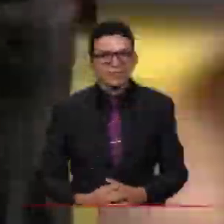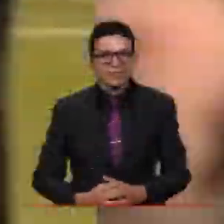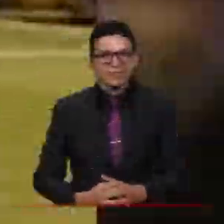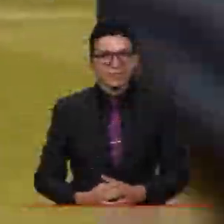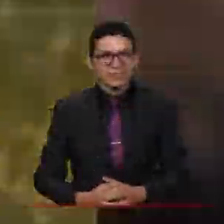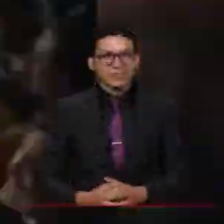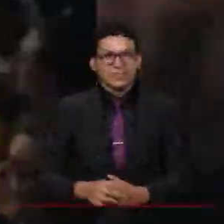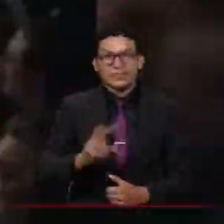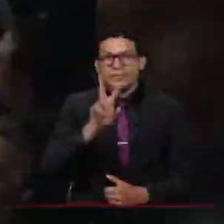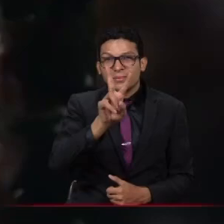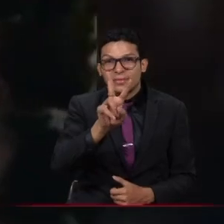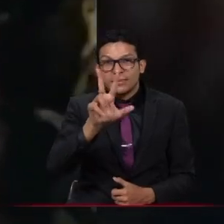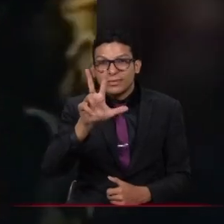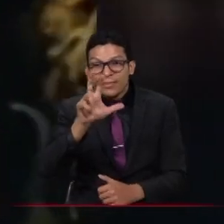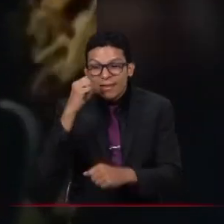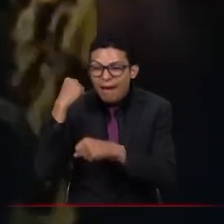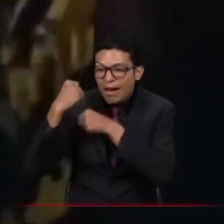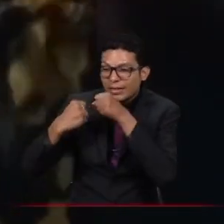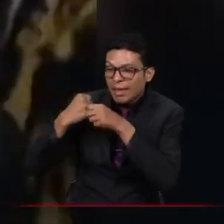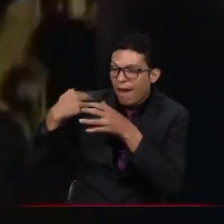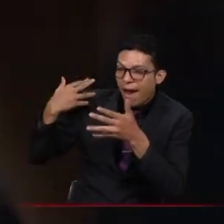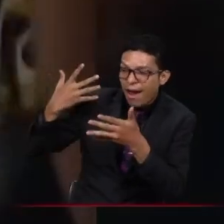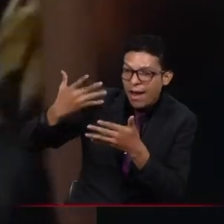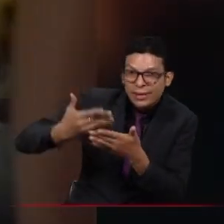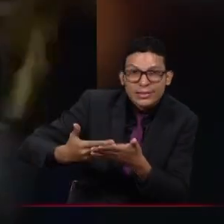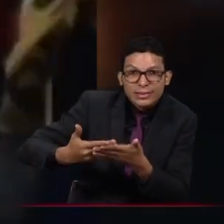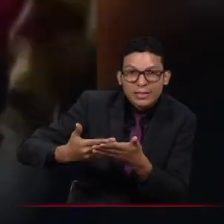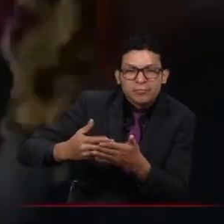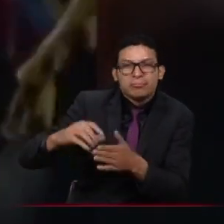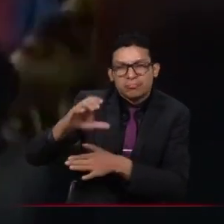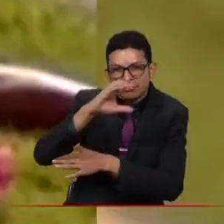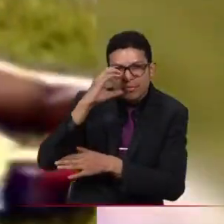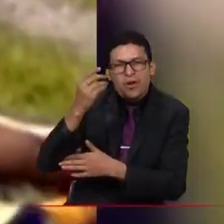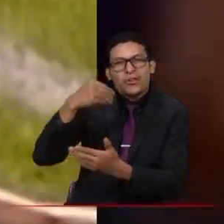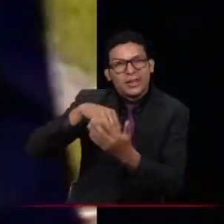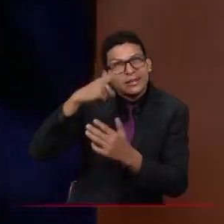23 años después de esa noche en Bogotá, los colombianos